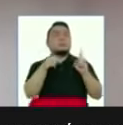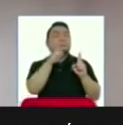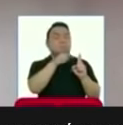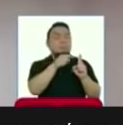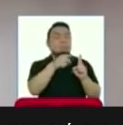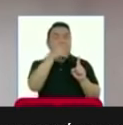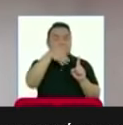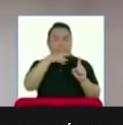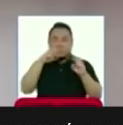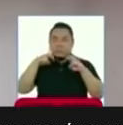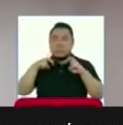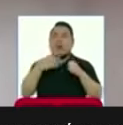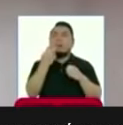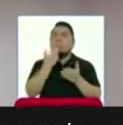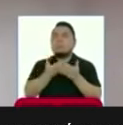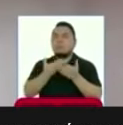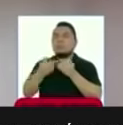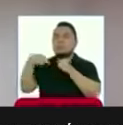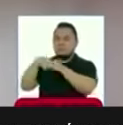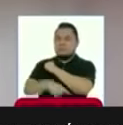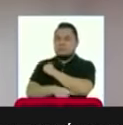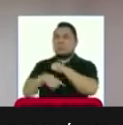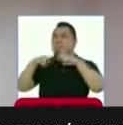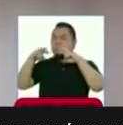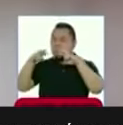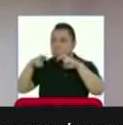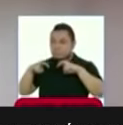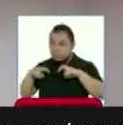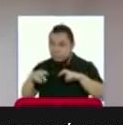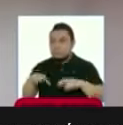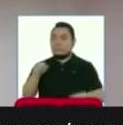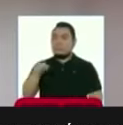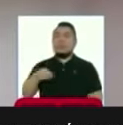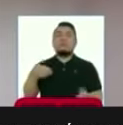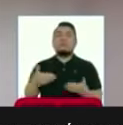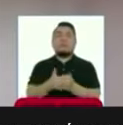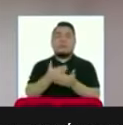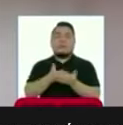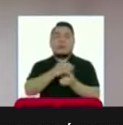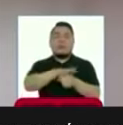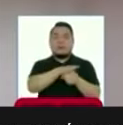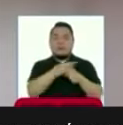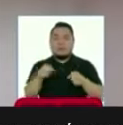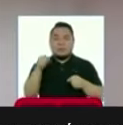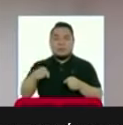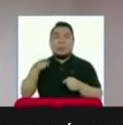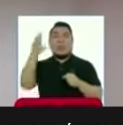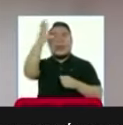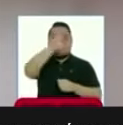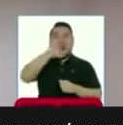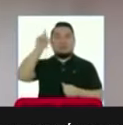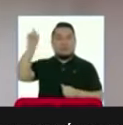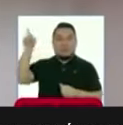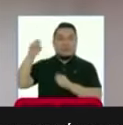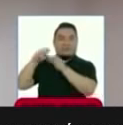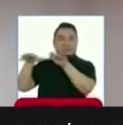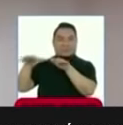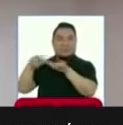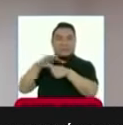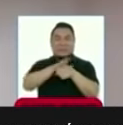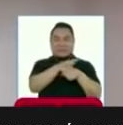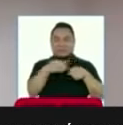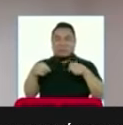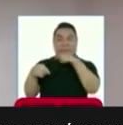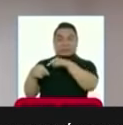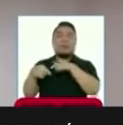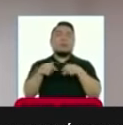muestra y se encontró que específicamente tiene la nueva mutación que está circulando en Europa. Se ha procedido a